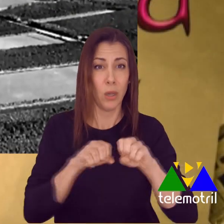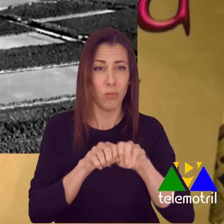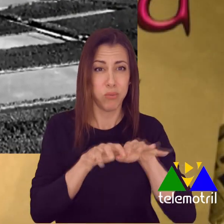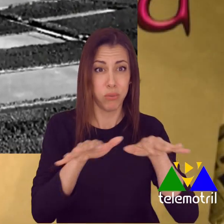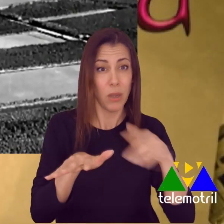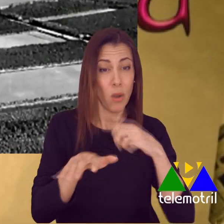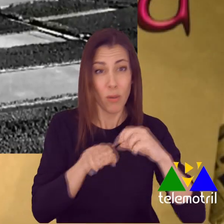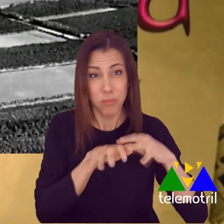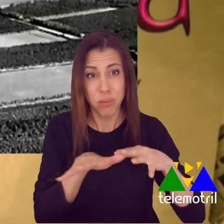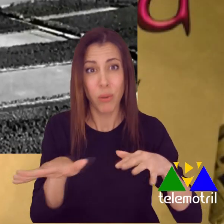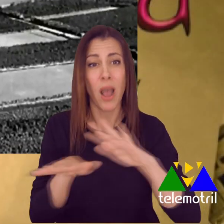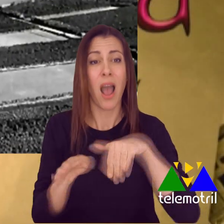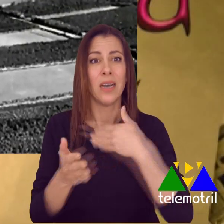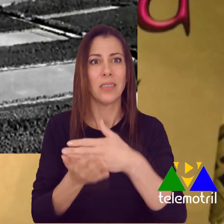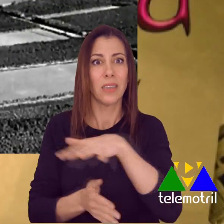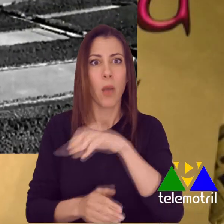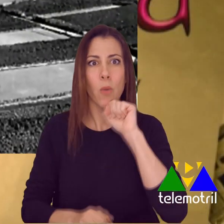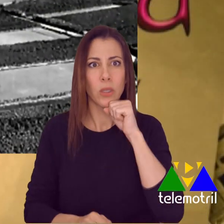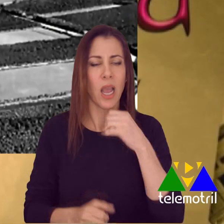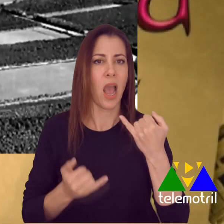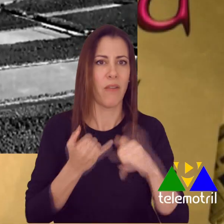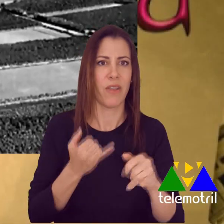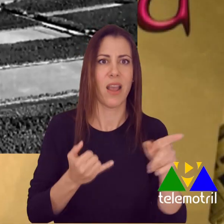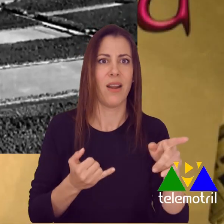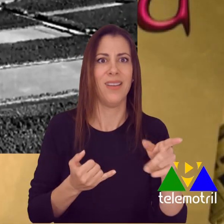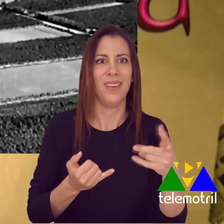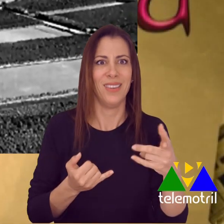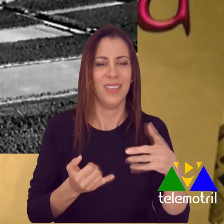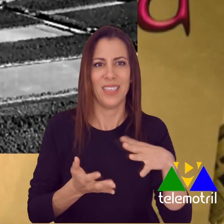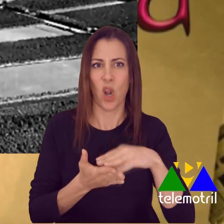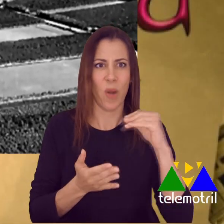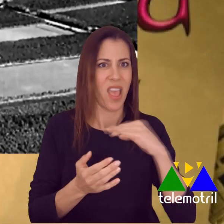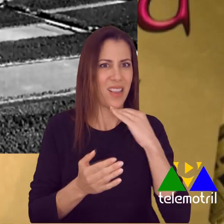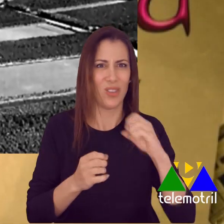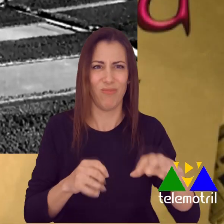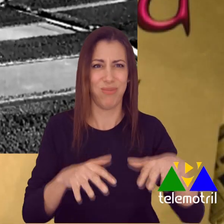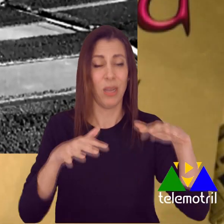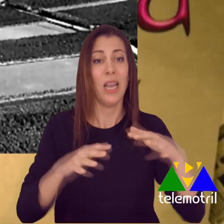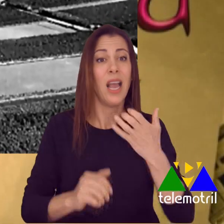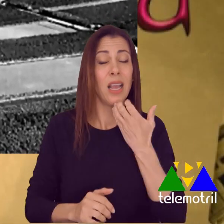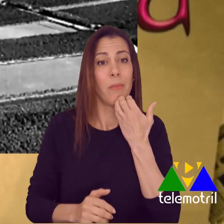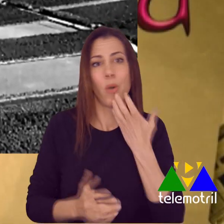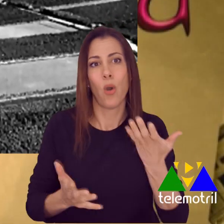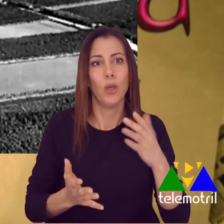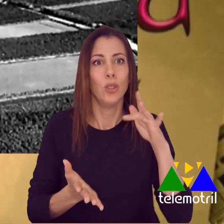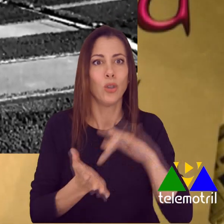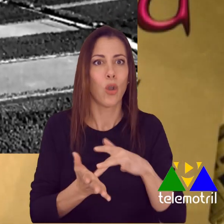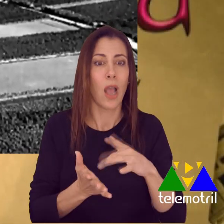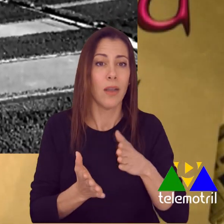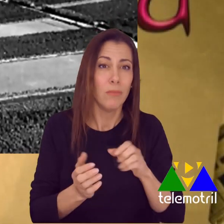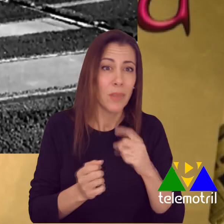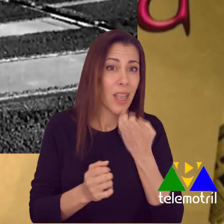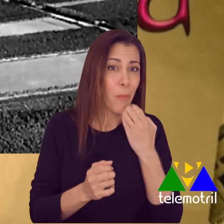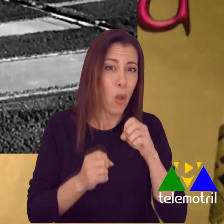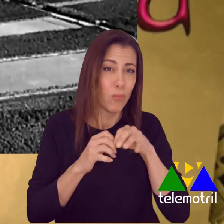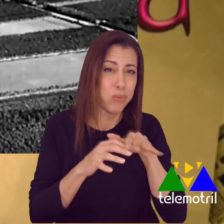Motril, pues ganaba término municipal Salobreña, se corría todo. El año que partía para la zona de Salobreña